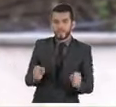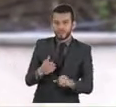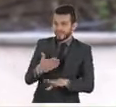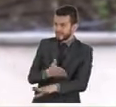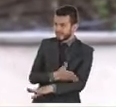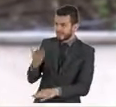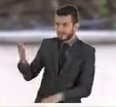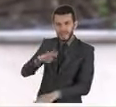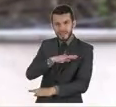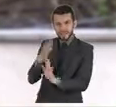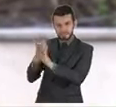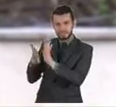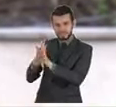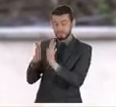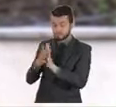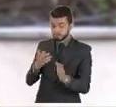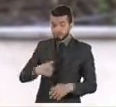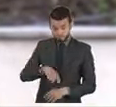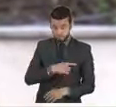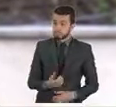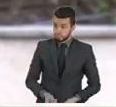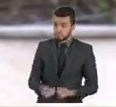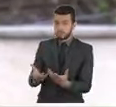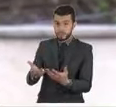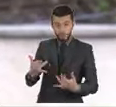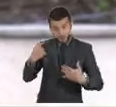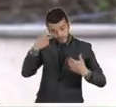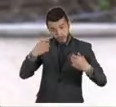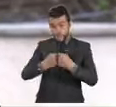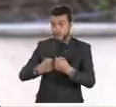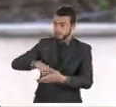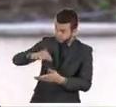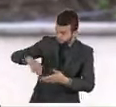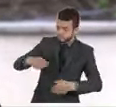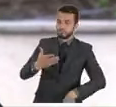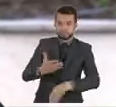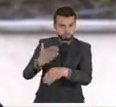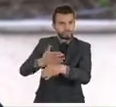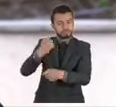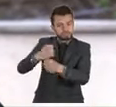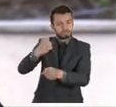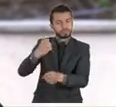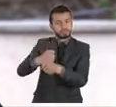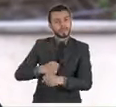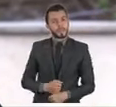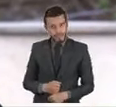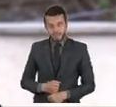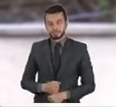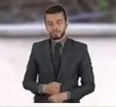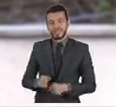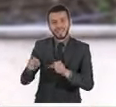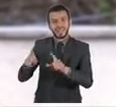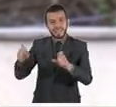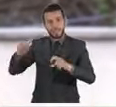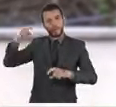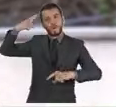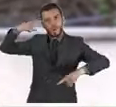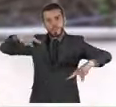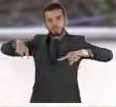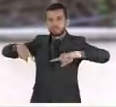hoy. Continuaremos contribuyendo a partir de la firma de este pacto en la consolidación de ese instrumento de